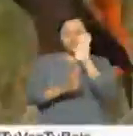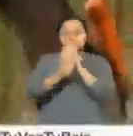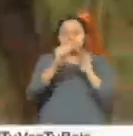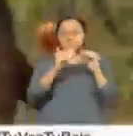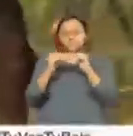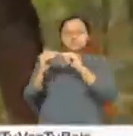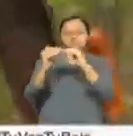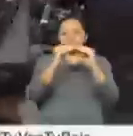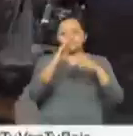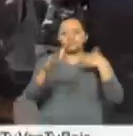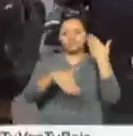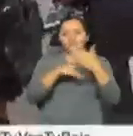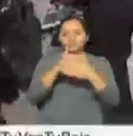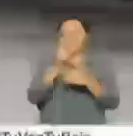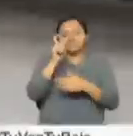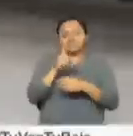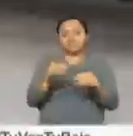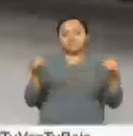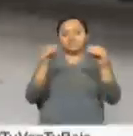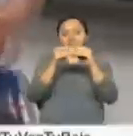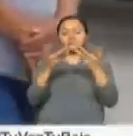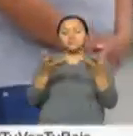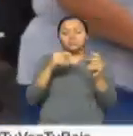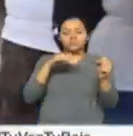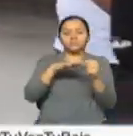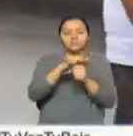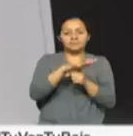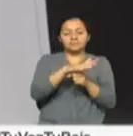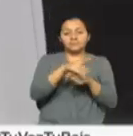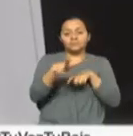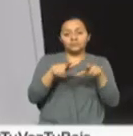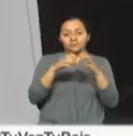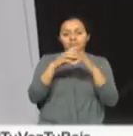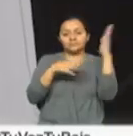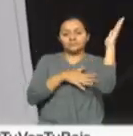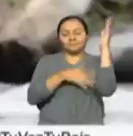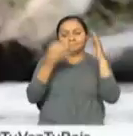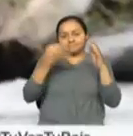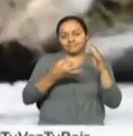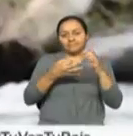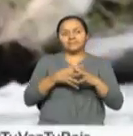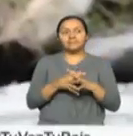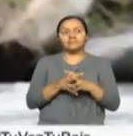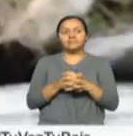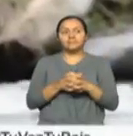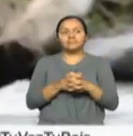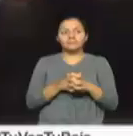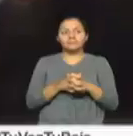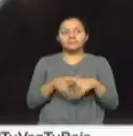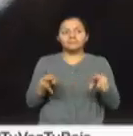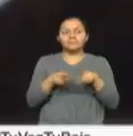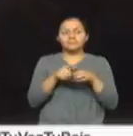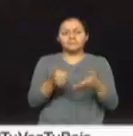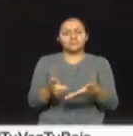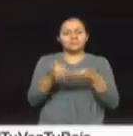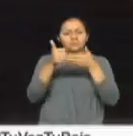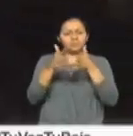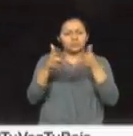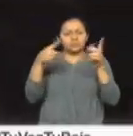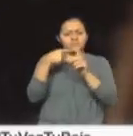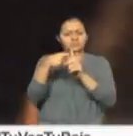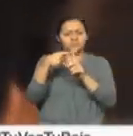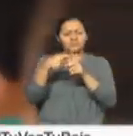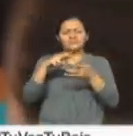equitativo para todos, principalmente en las zonas de influencia de los proyectos estratégicos. Ha sido una gran ayuda porque ha sacado nuestra